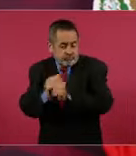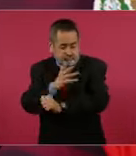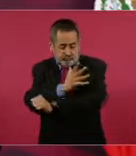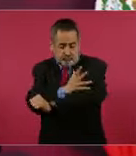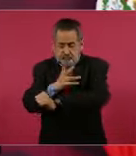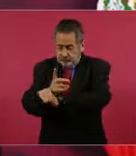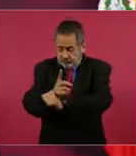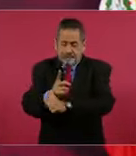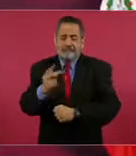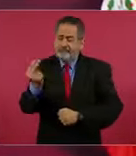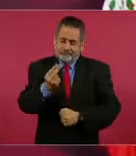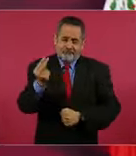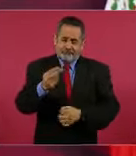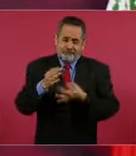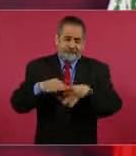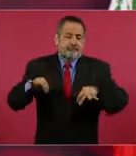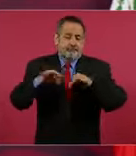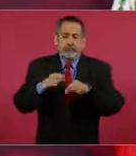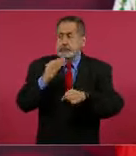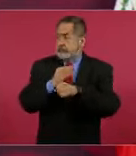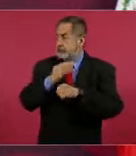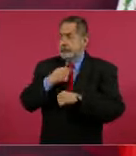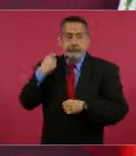en épocas de transformación.